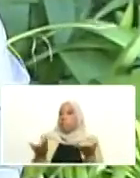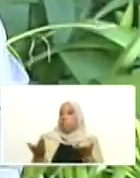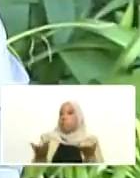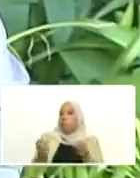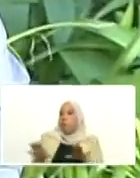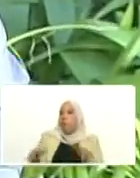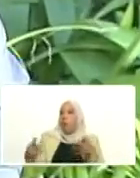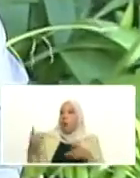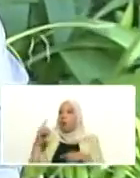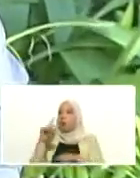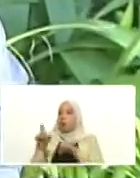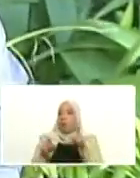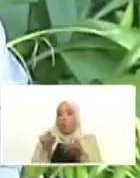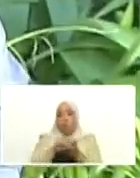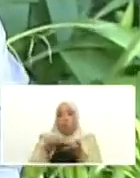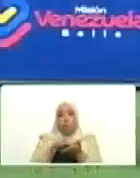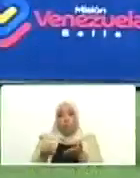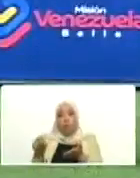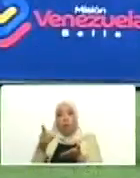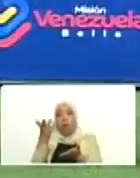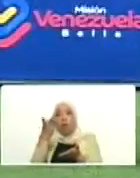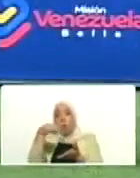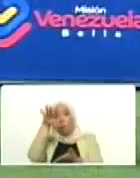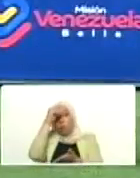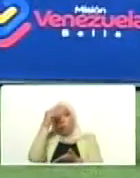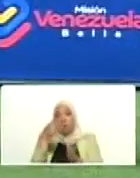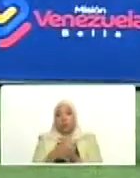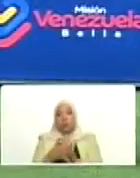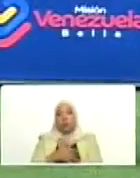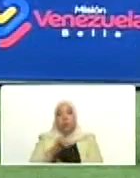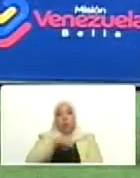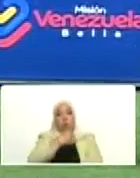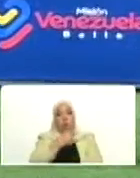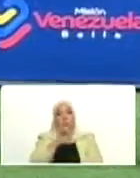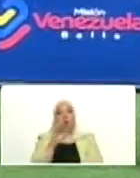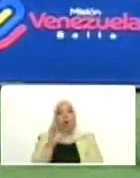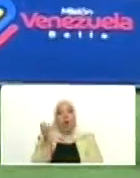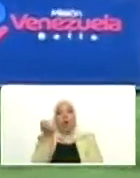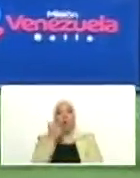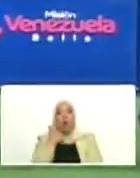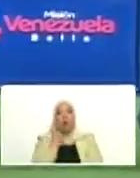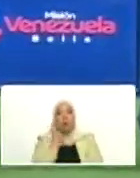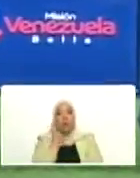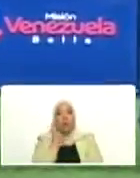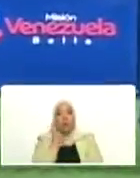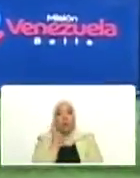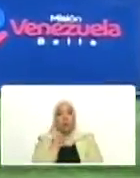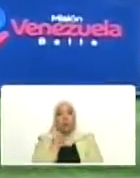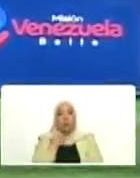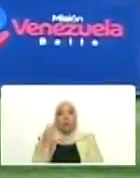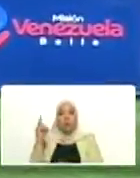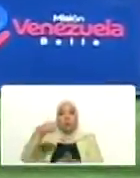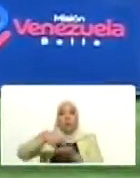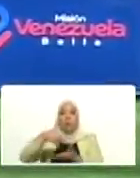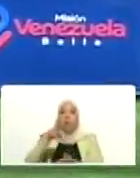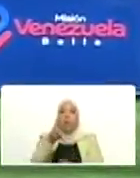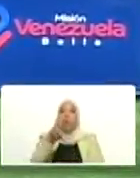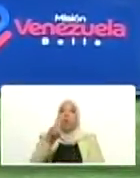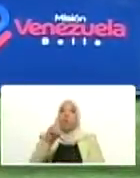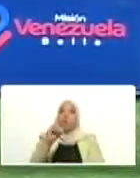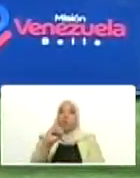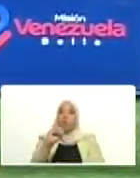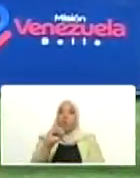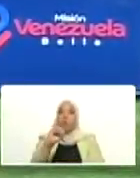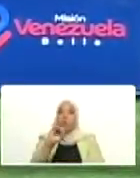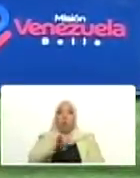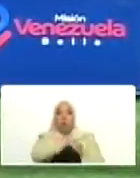Tienen que tomar nota, ¿verdad? Es que podemos entrarle a la Universidad de Carabobo. Es que podemos entrarle a la UDO, a la